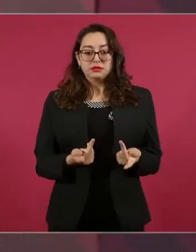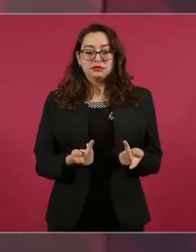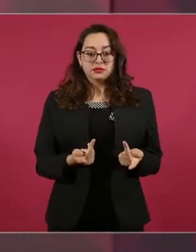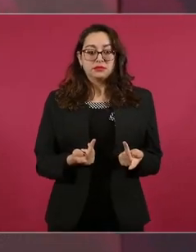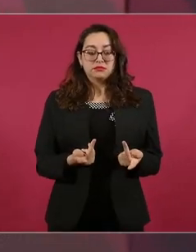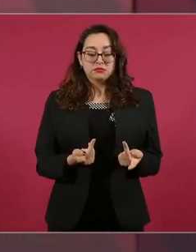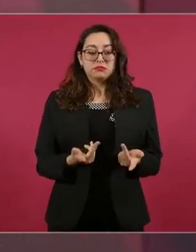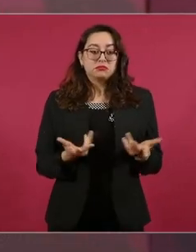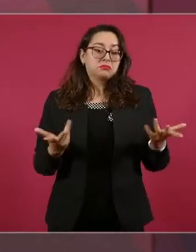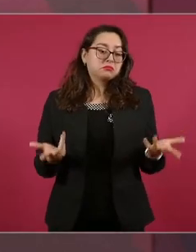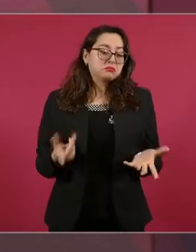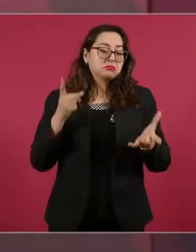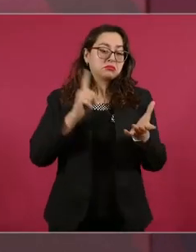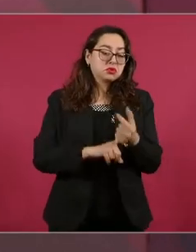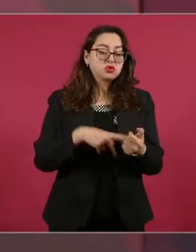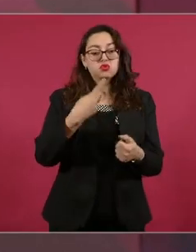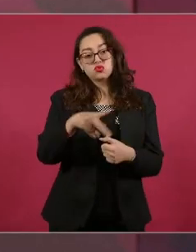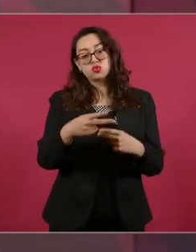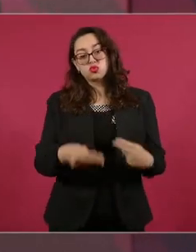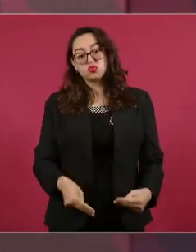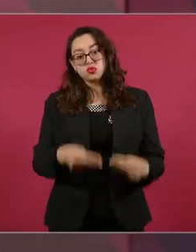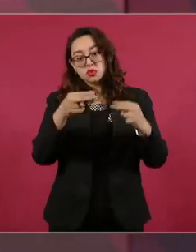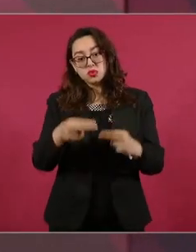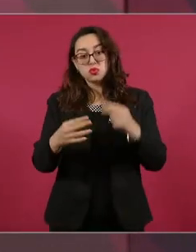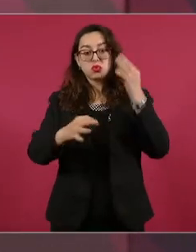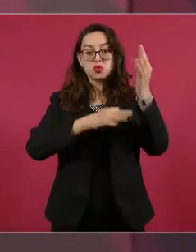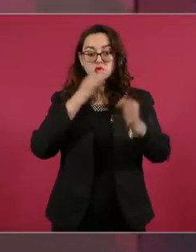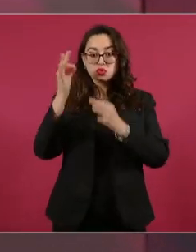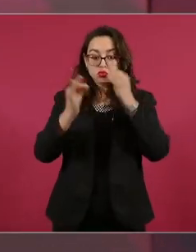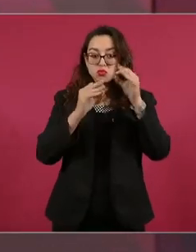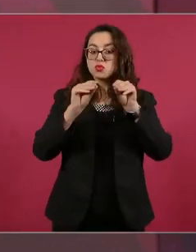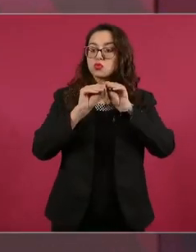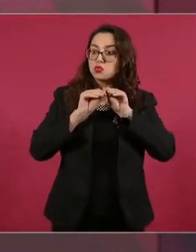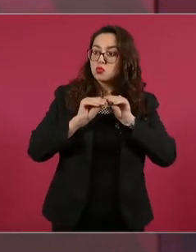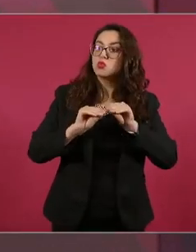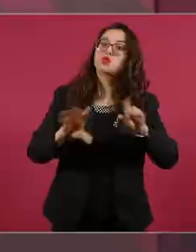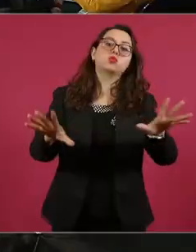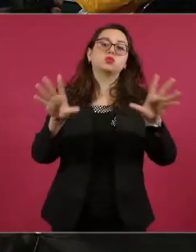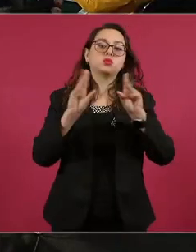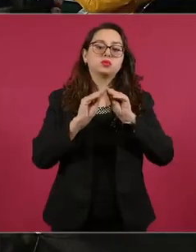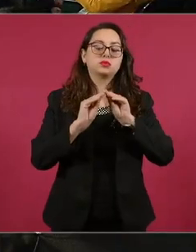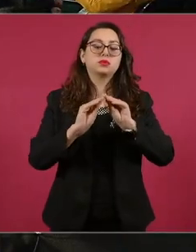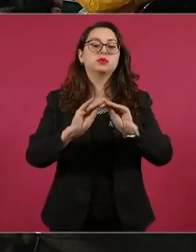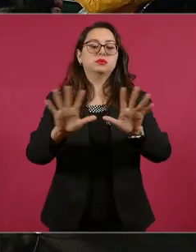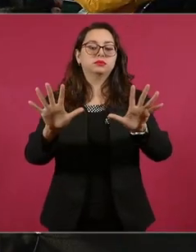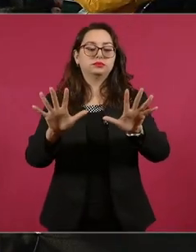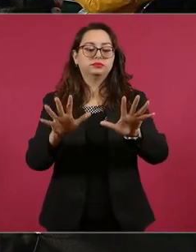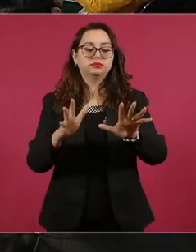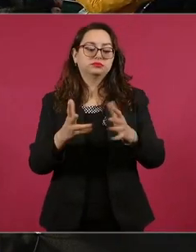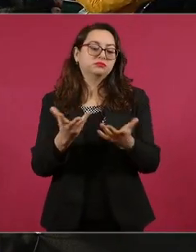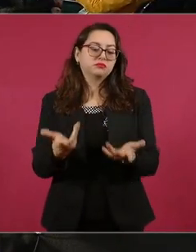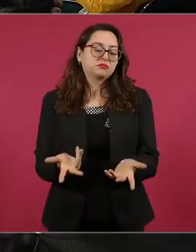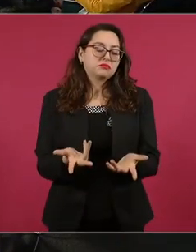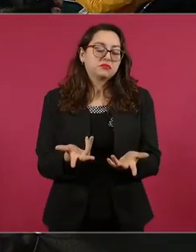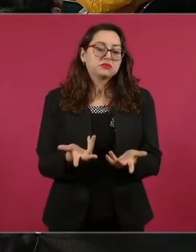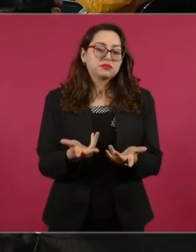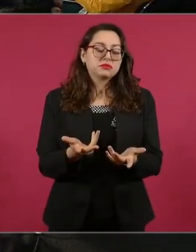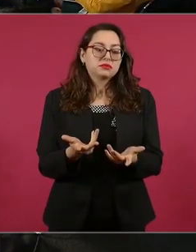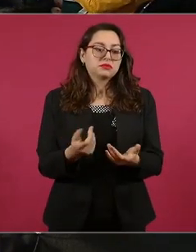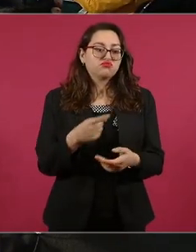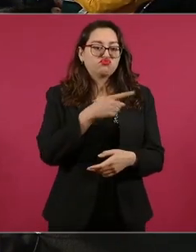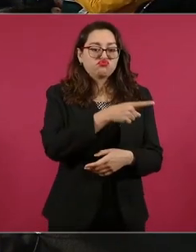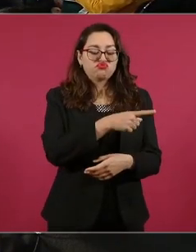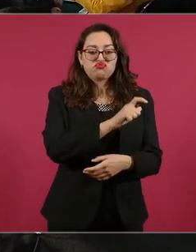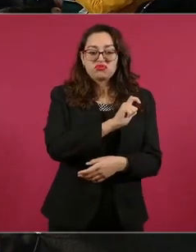de publicidad encargadas de hacer ese trabajo mercenario,